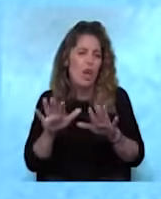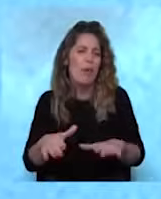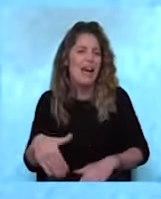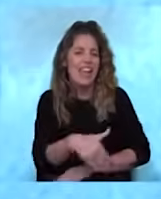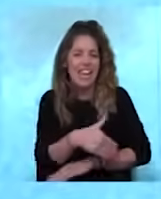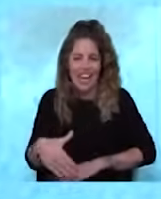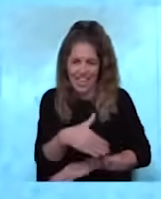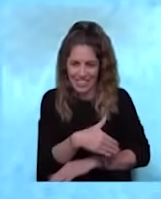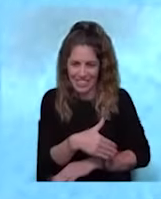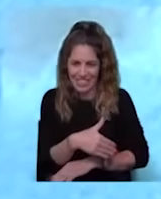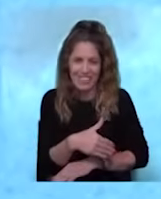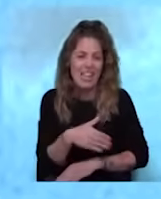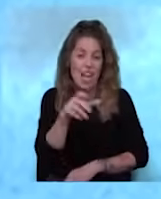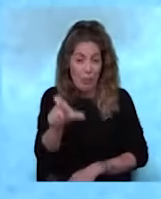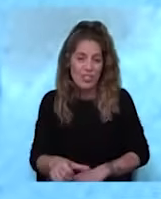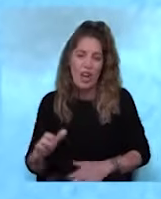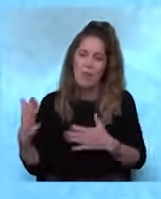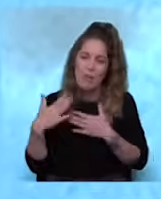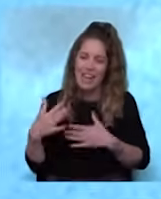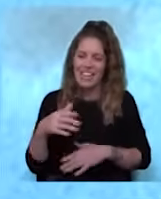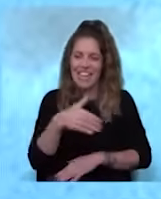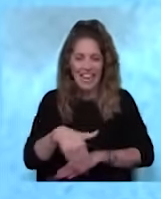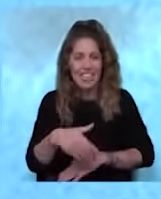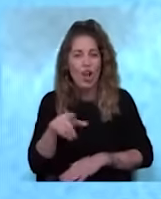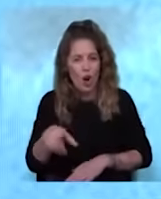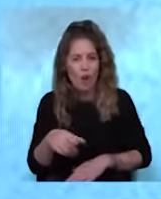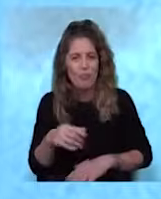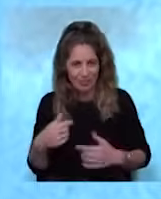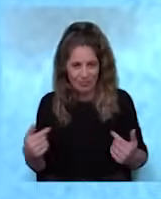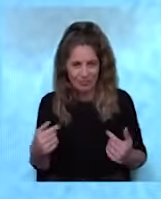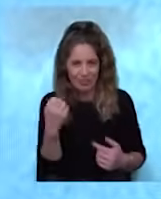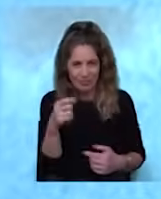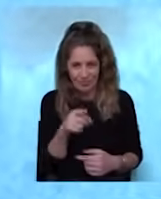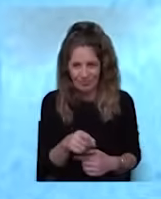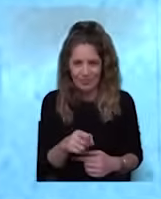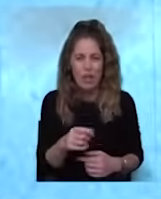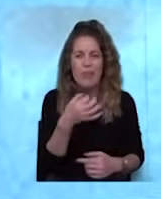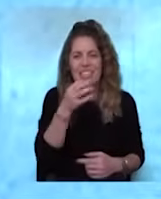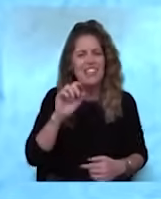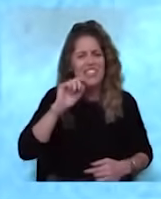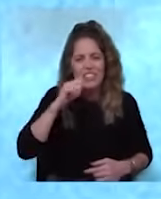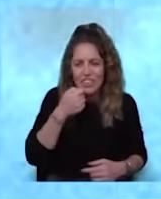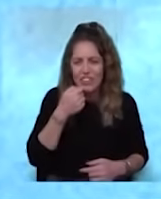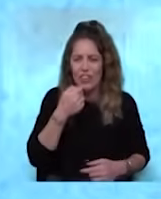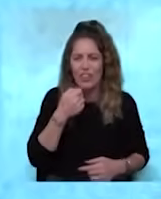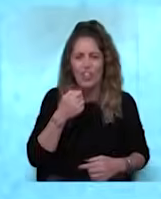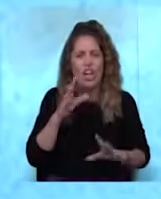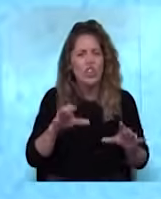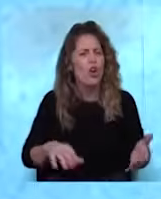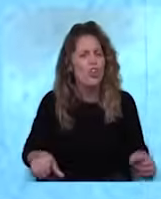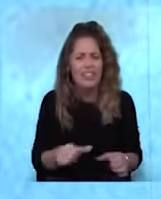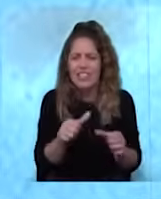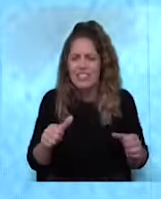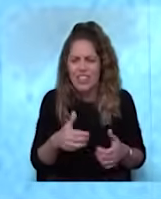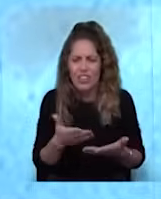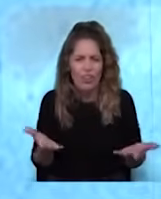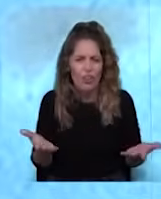Wilmar me pasa parando la calle me pasó algo muy importante con usted después se lo cuento qué divino qué divino y todo lo que está sucediendo es